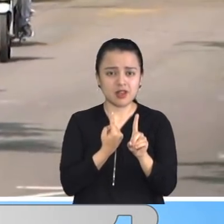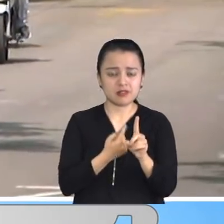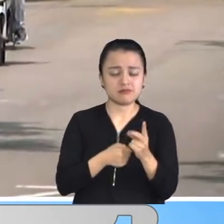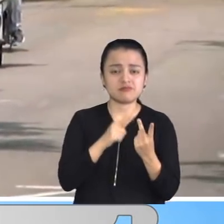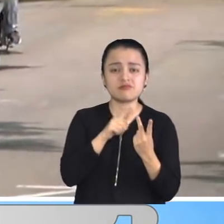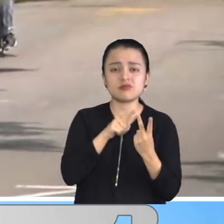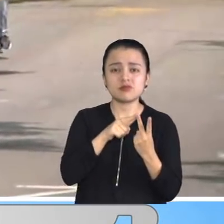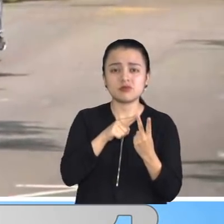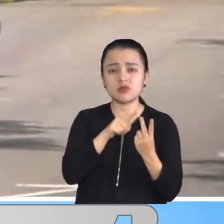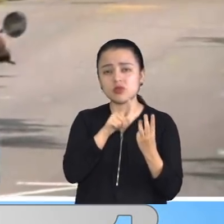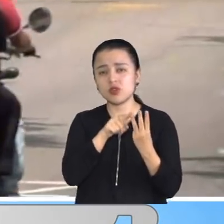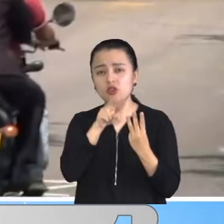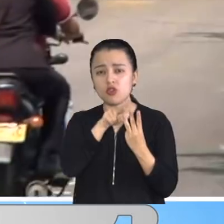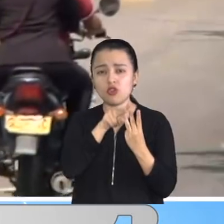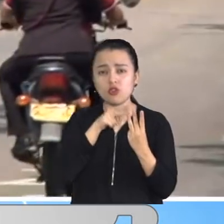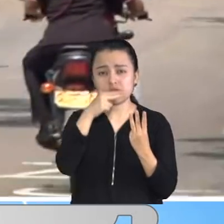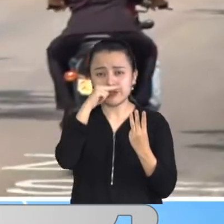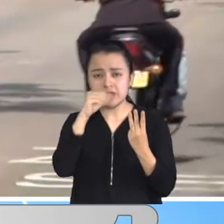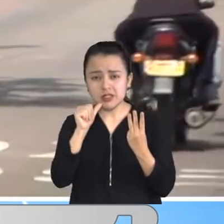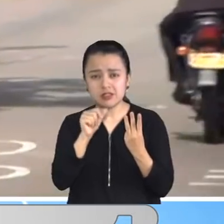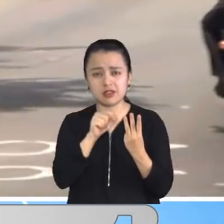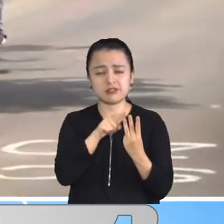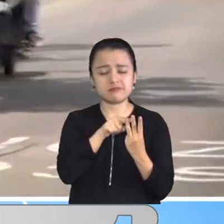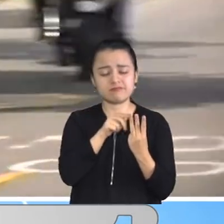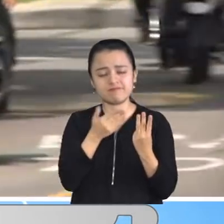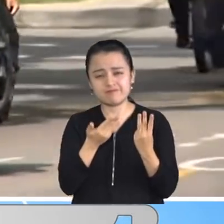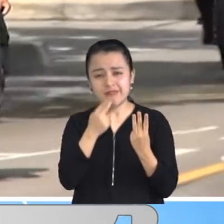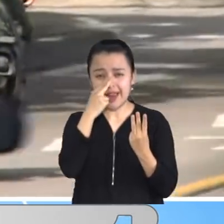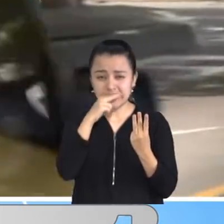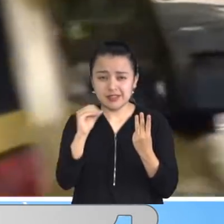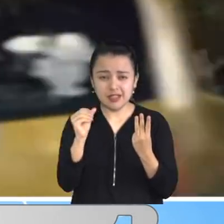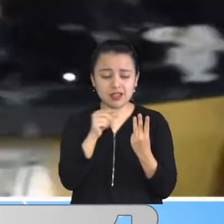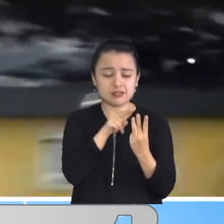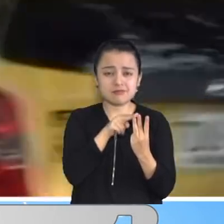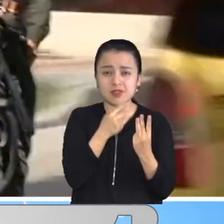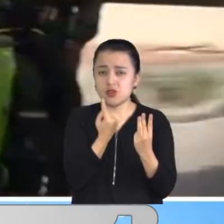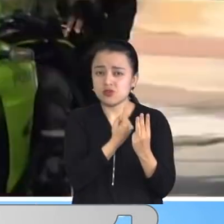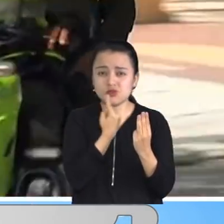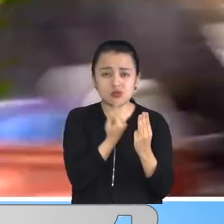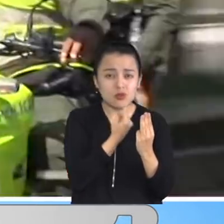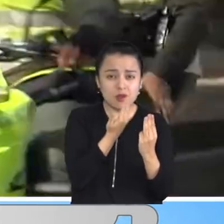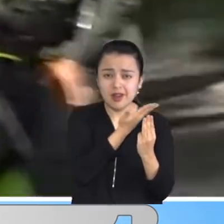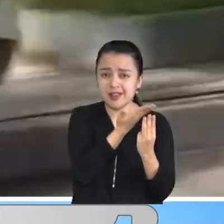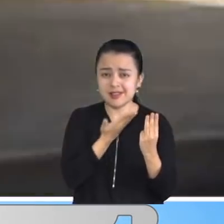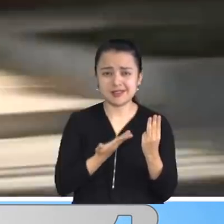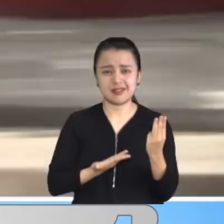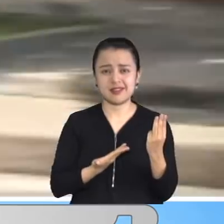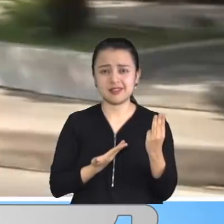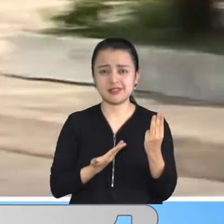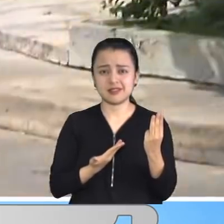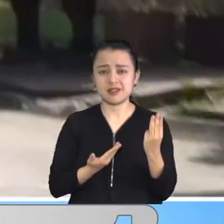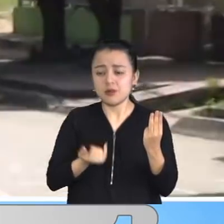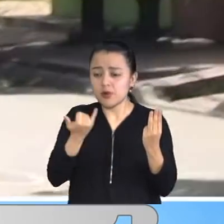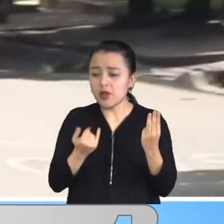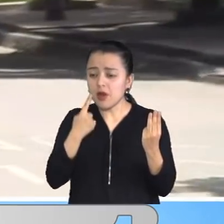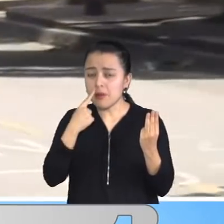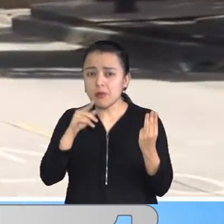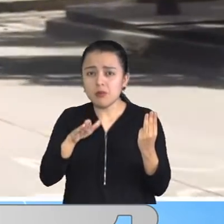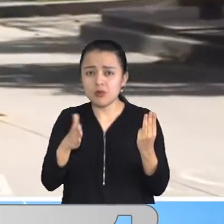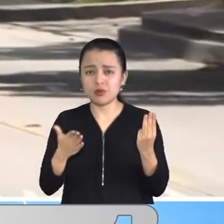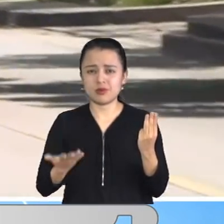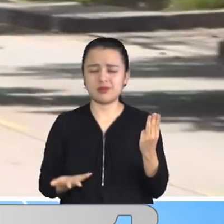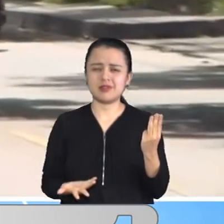noticia que enluta a una familia en la capital del Atlántico y que se le está exigiendo a las autoridades